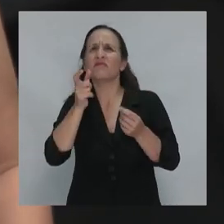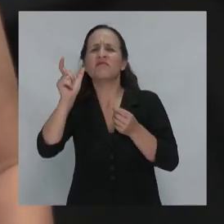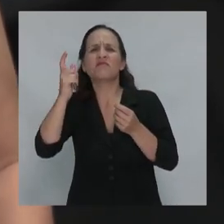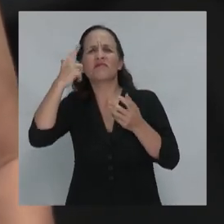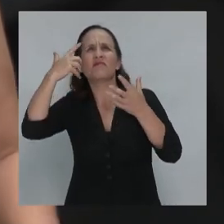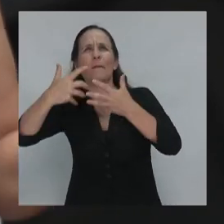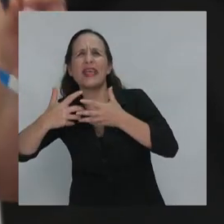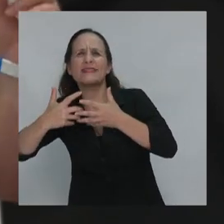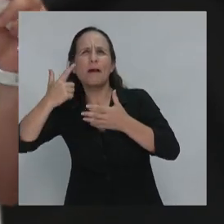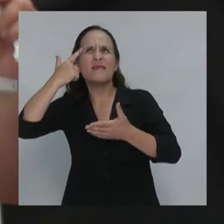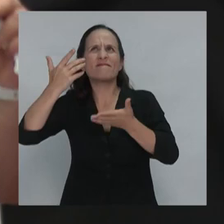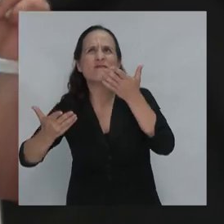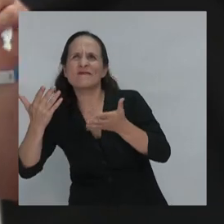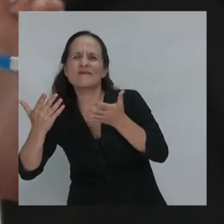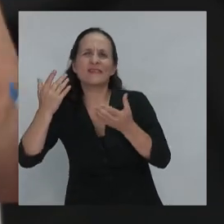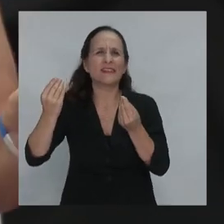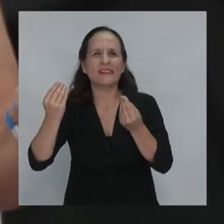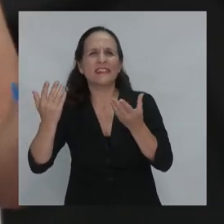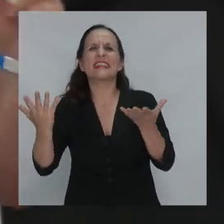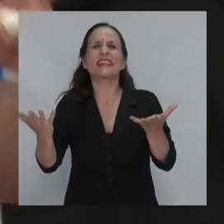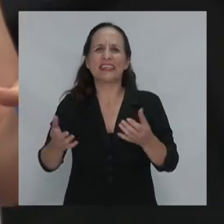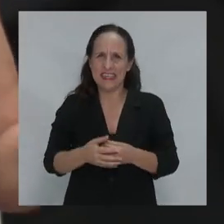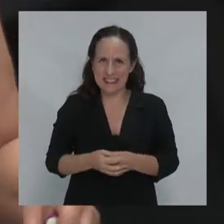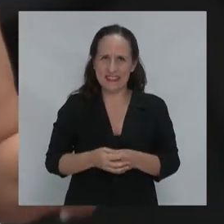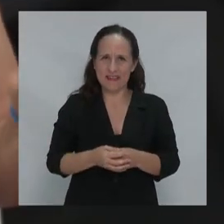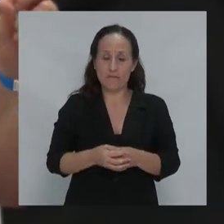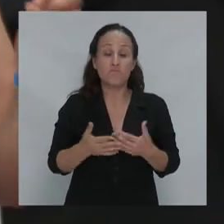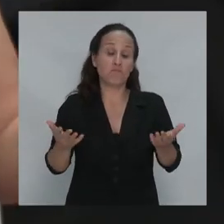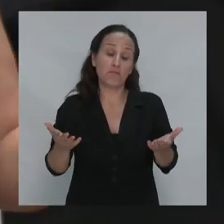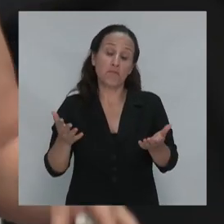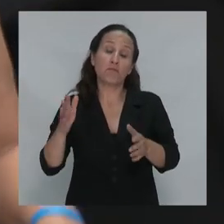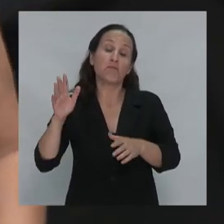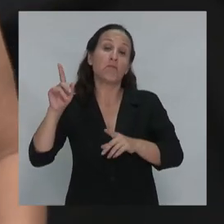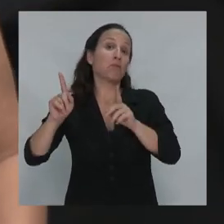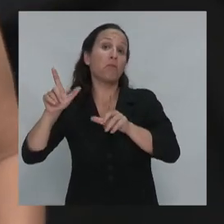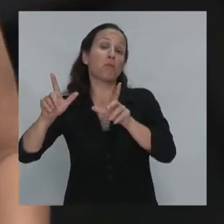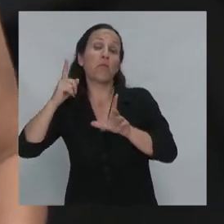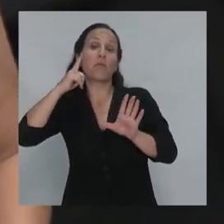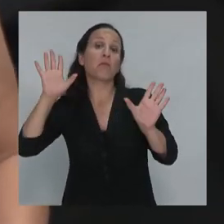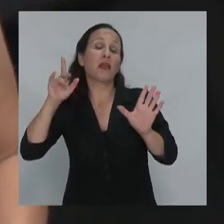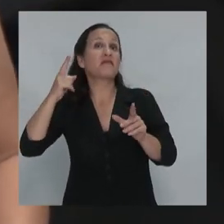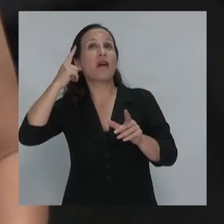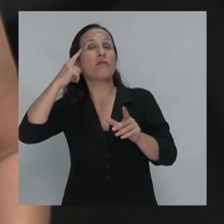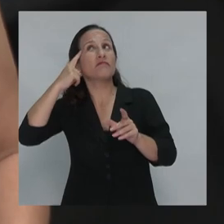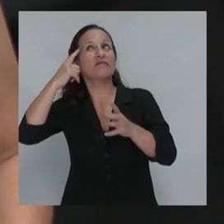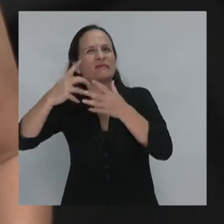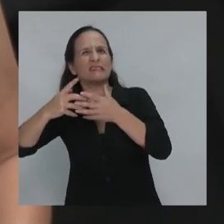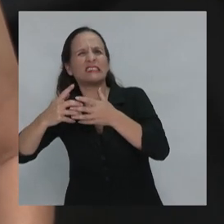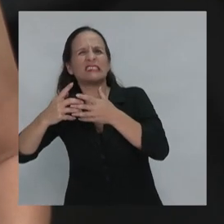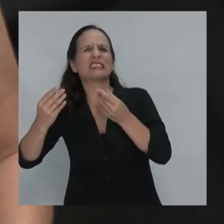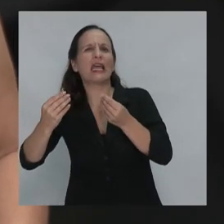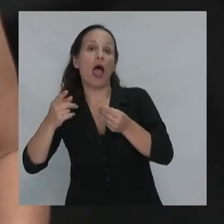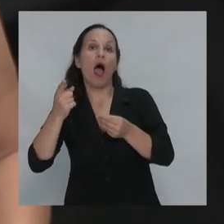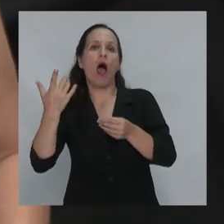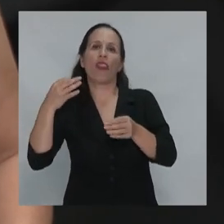crítico. Y en realidad se da por supuesto muchas veces que el pensamiento crítico es un pensamiento de una